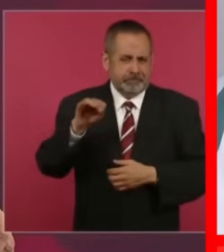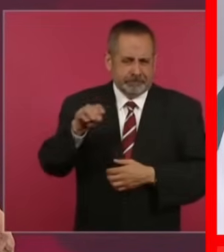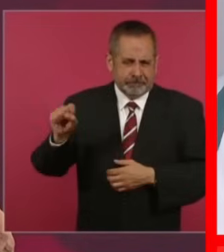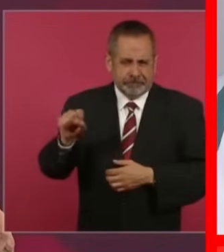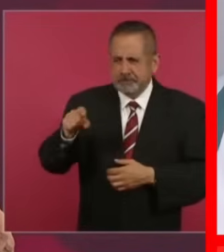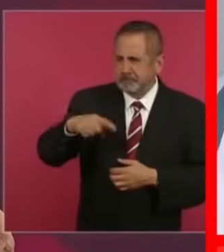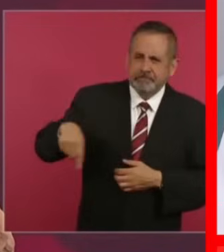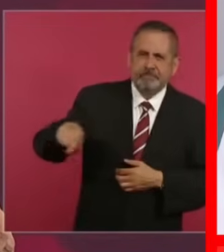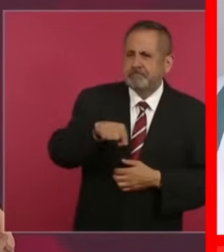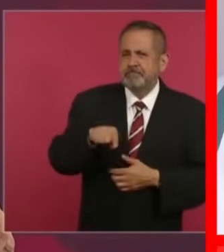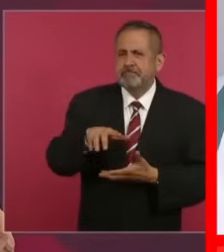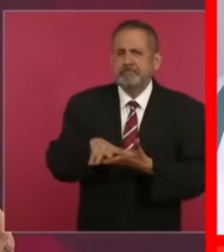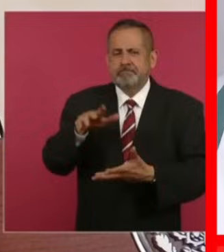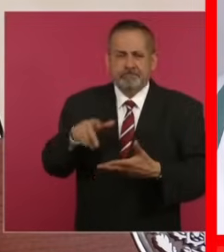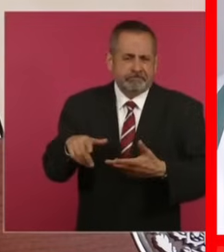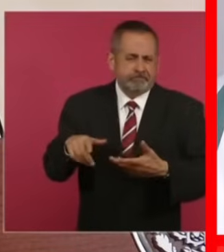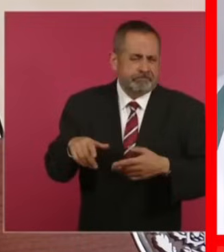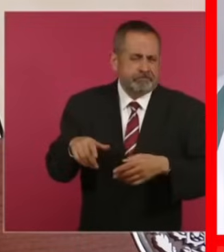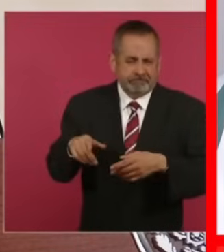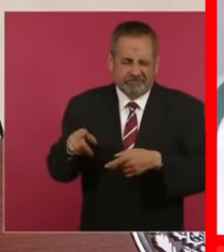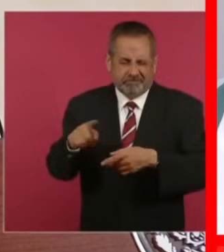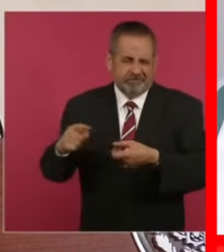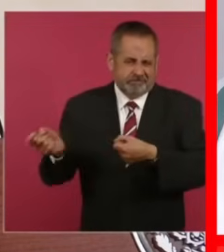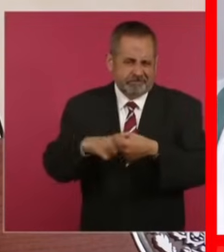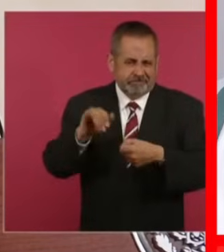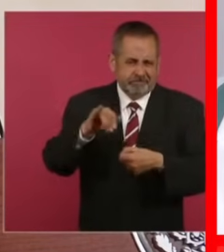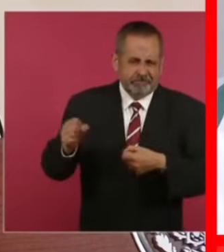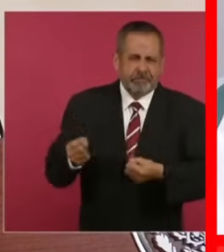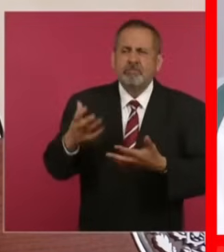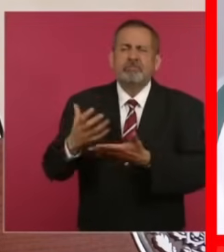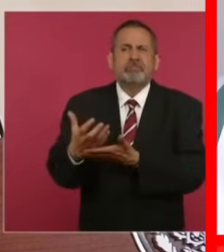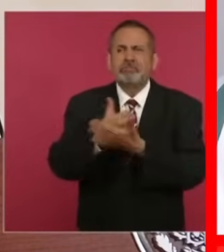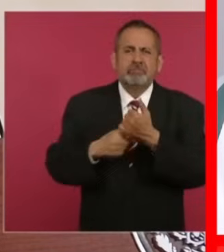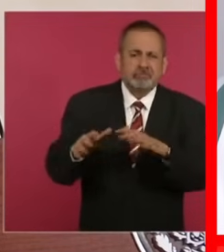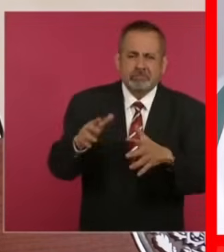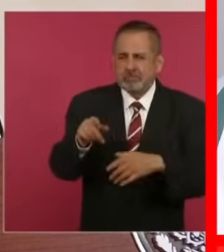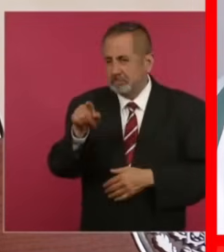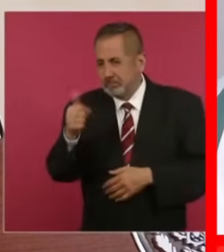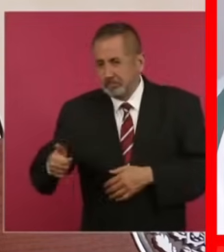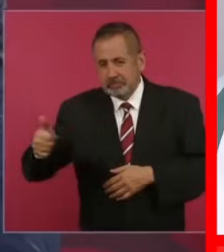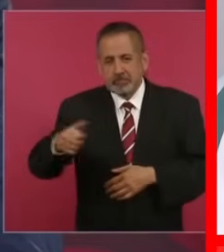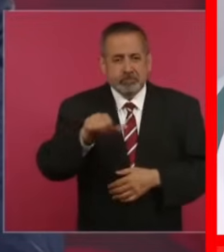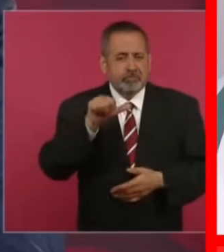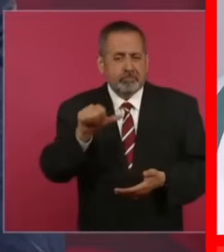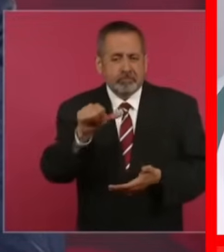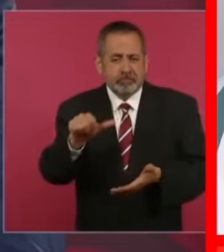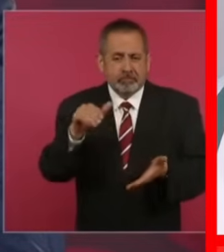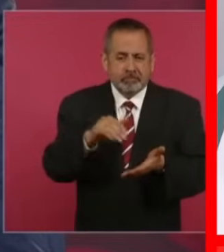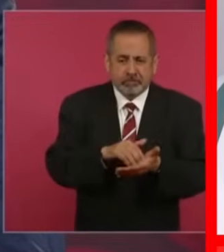trabajadores de la economía formal inscritos en el seguro social obtienen 16000 pesos